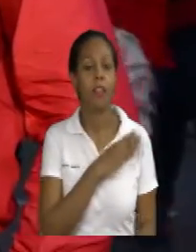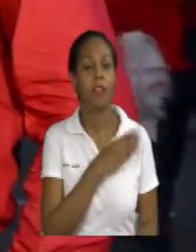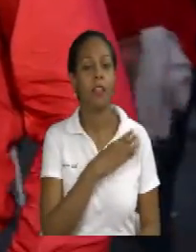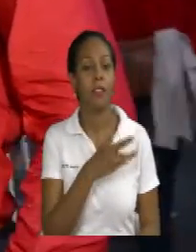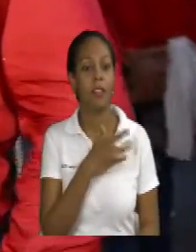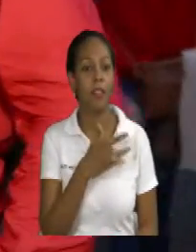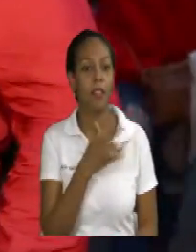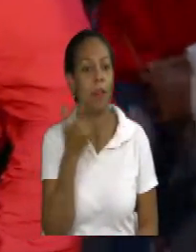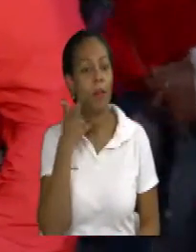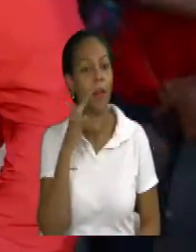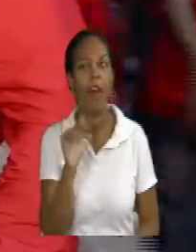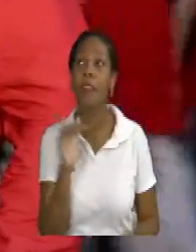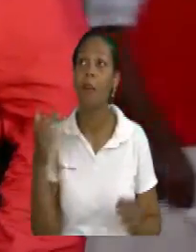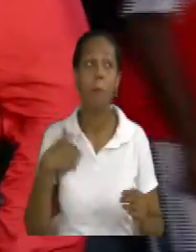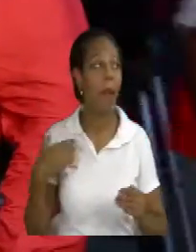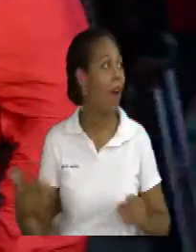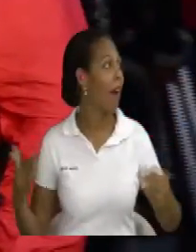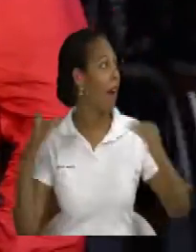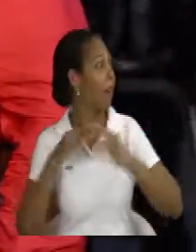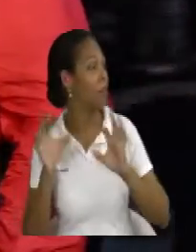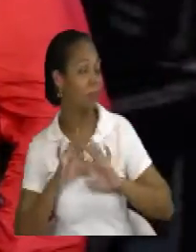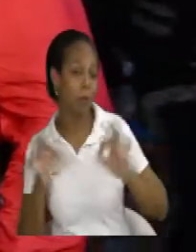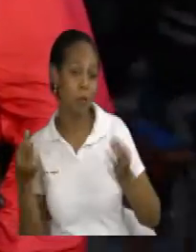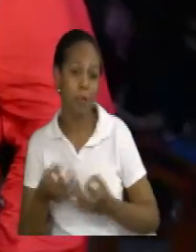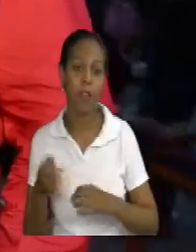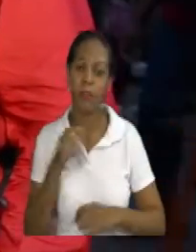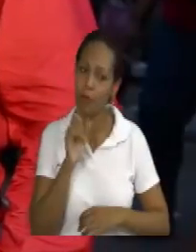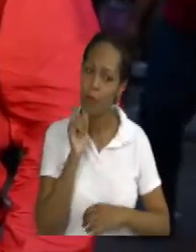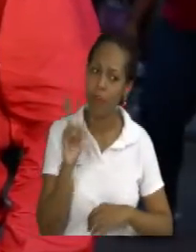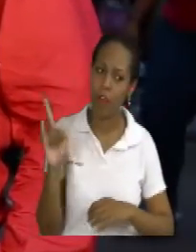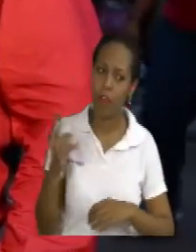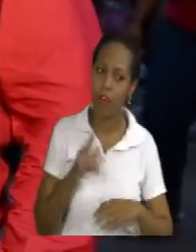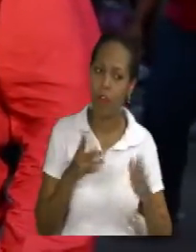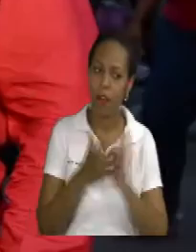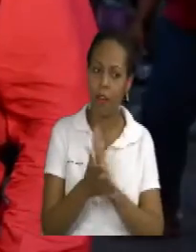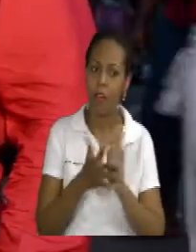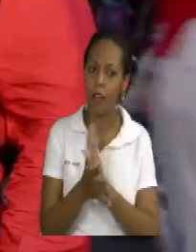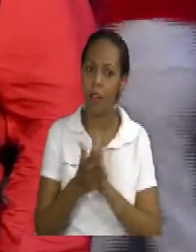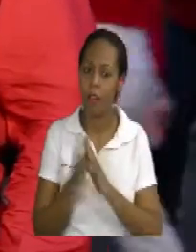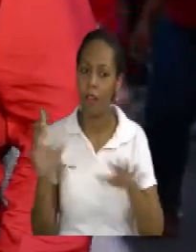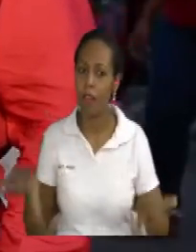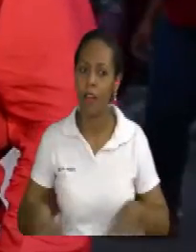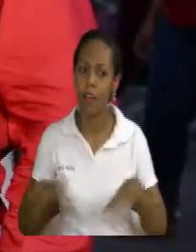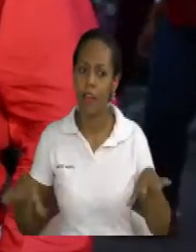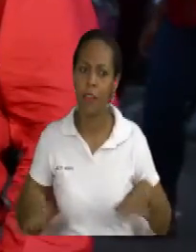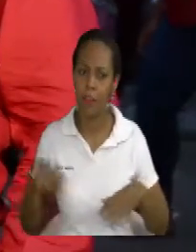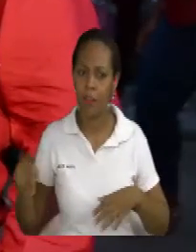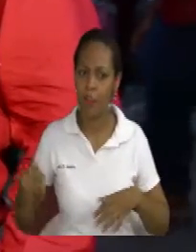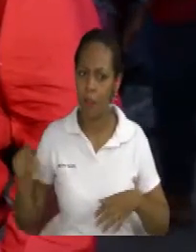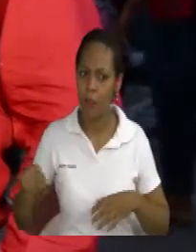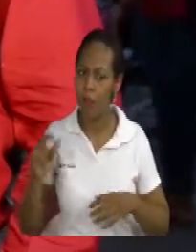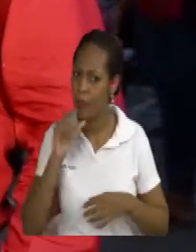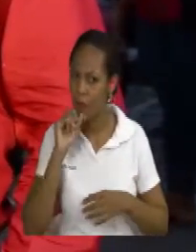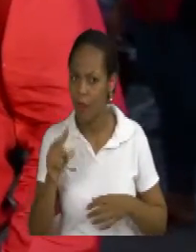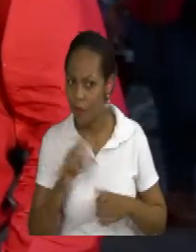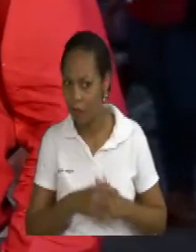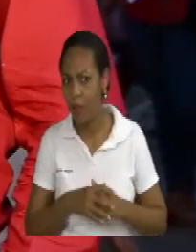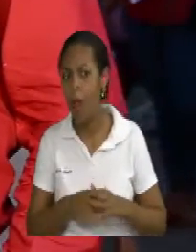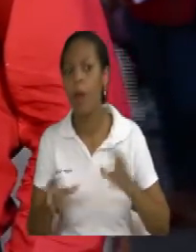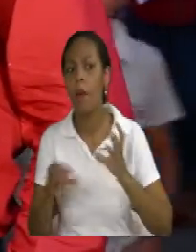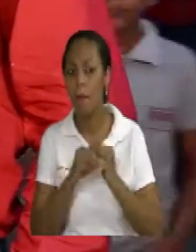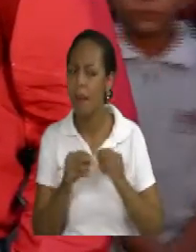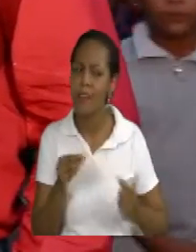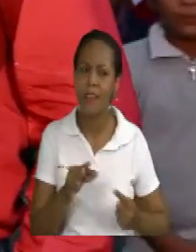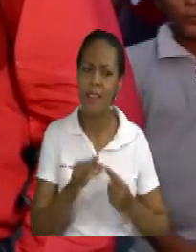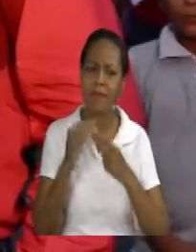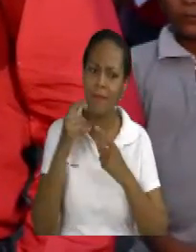casa. Bueno, ingeniero, ¿qué decirle a nuestra comunidad con este maravilloso evento que se ha realizado el día de hoy y que se ha exaltado